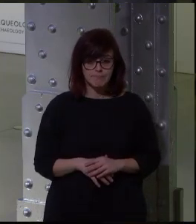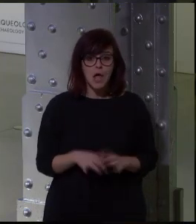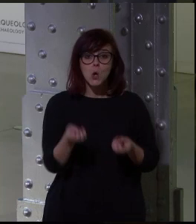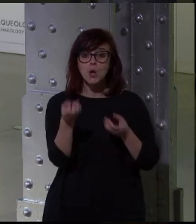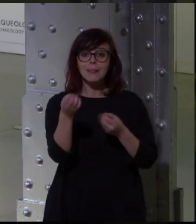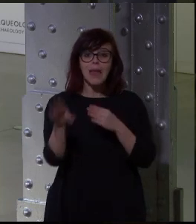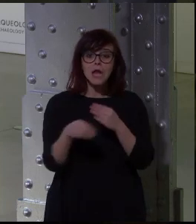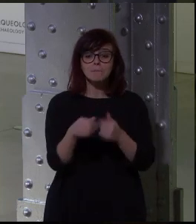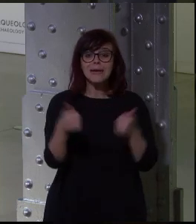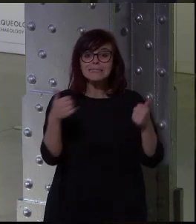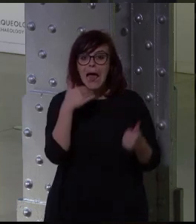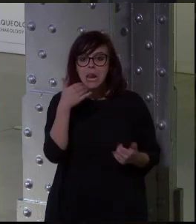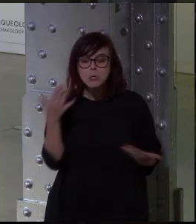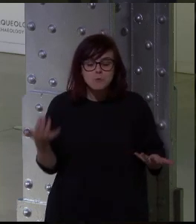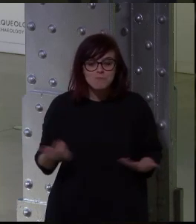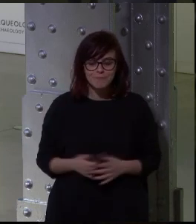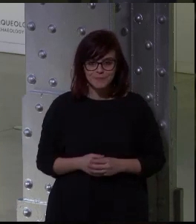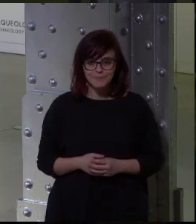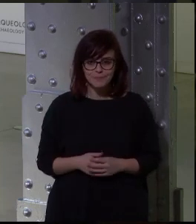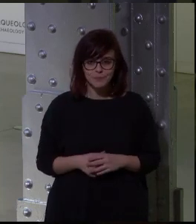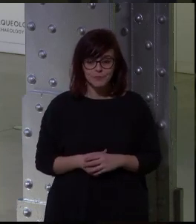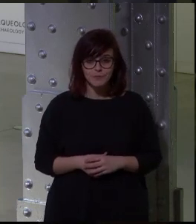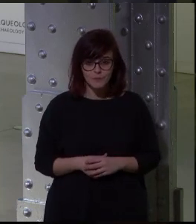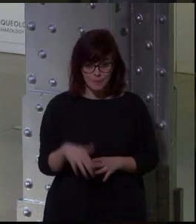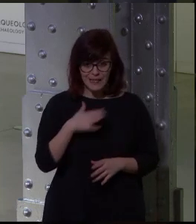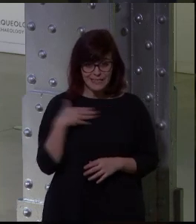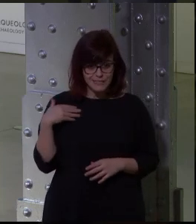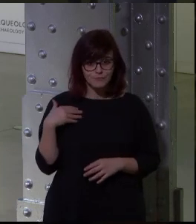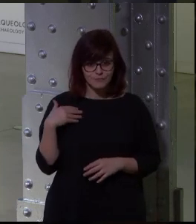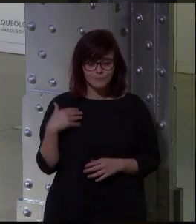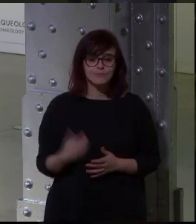¿Algún comentario? ¿Algo que...? ¿Sí?